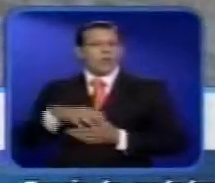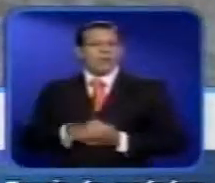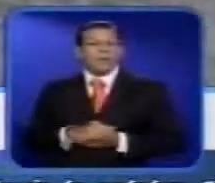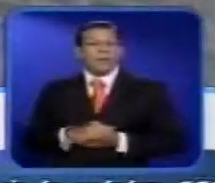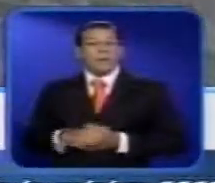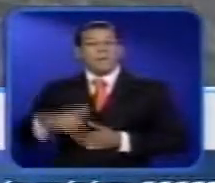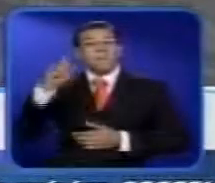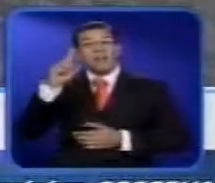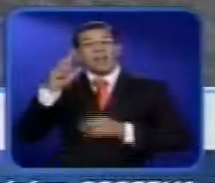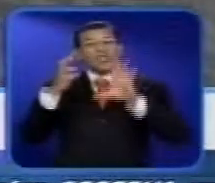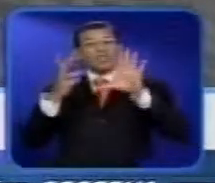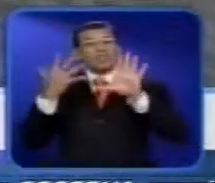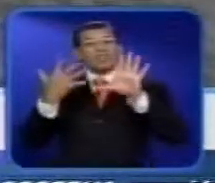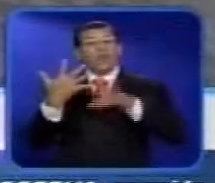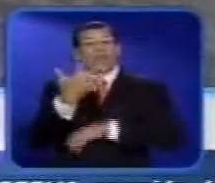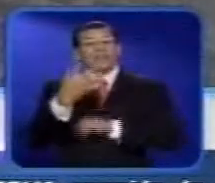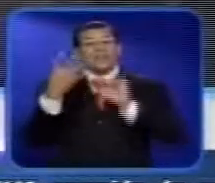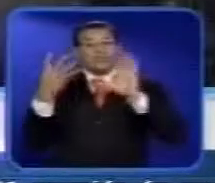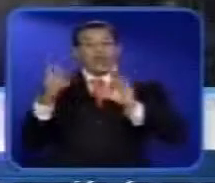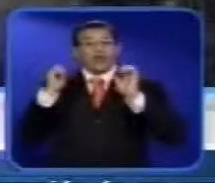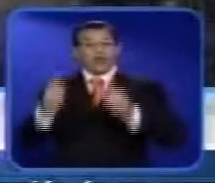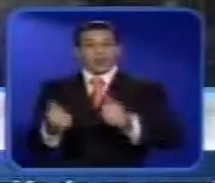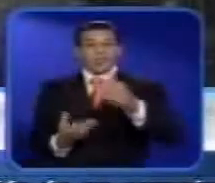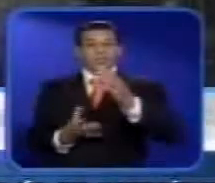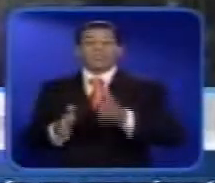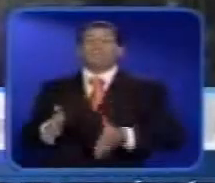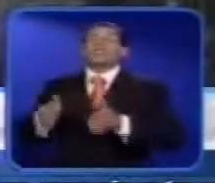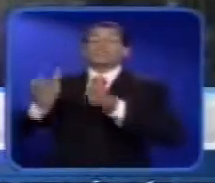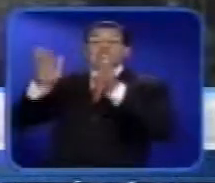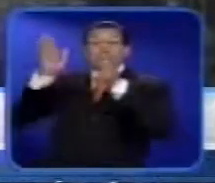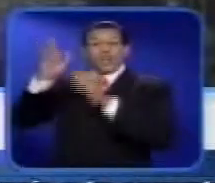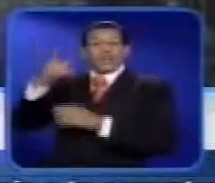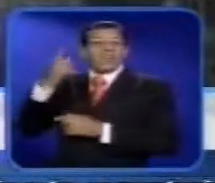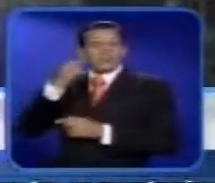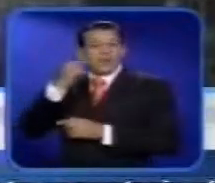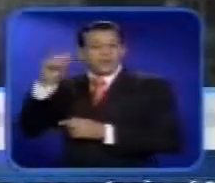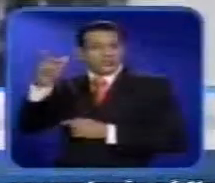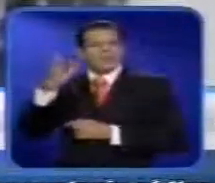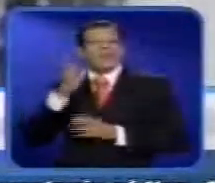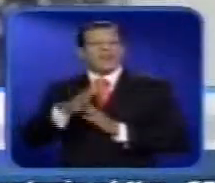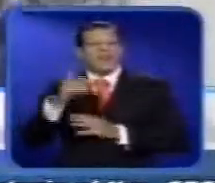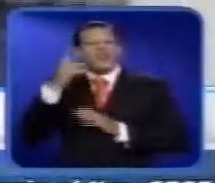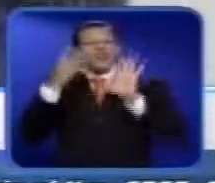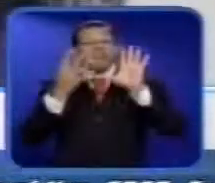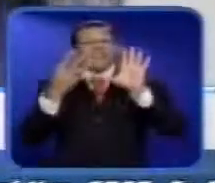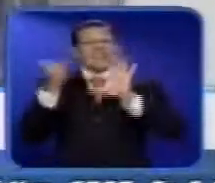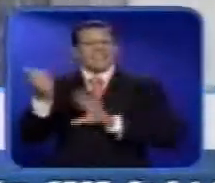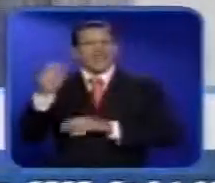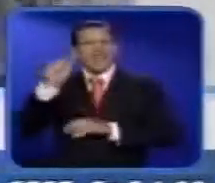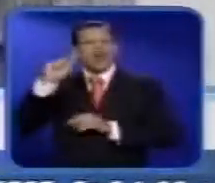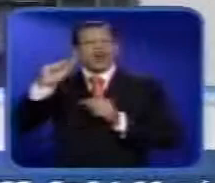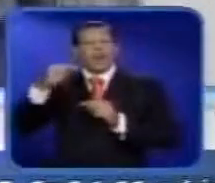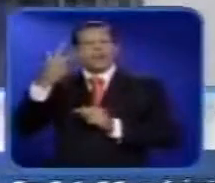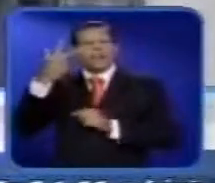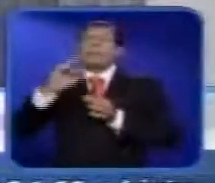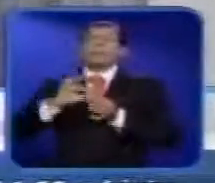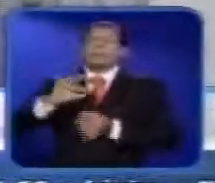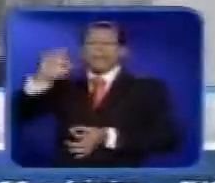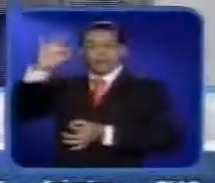En 1859, cuando entró en funcionamiento la torre diseñada al estilo gótico victoriano, que cuenta con 96,3 metros de